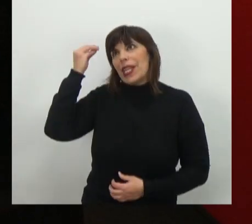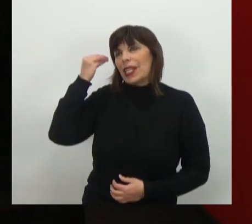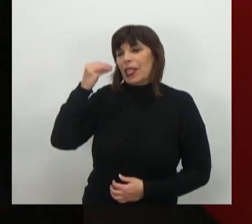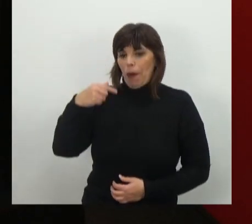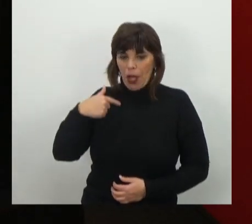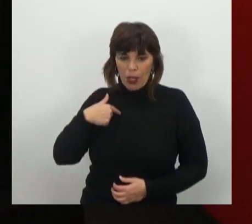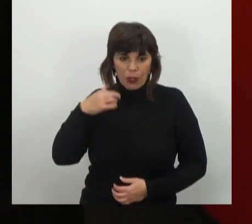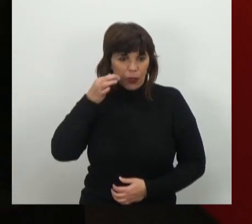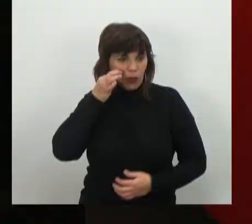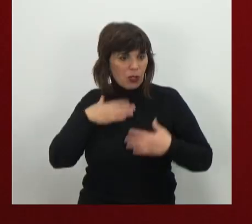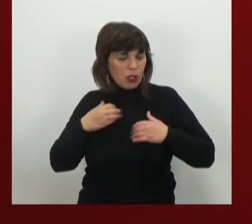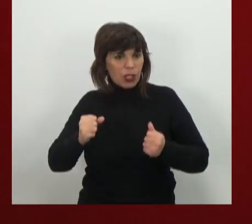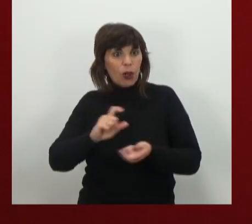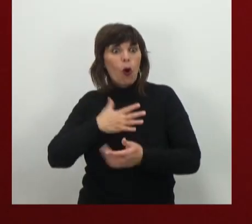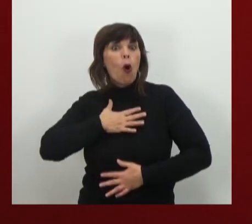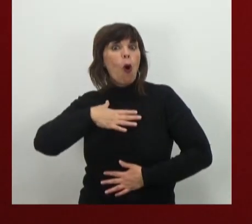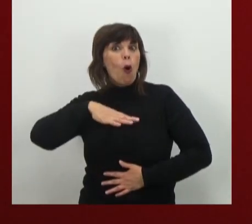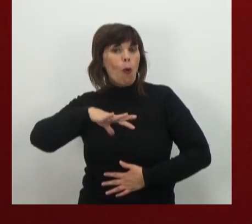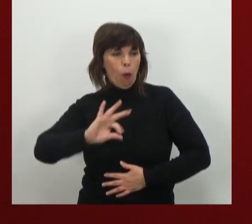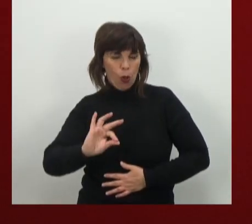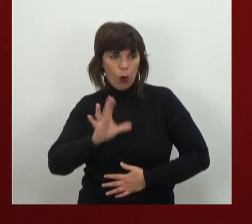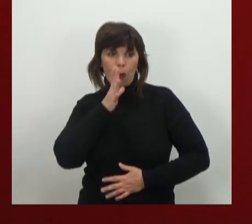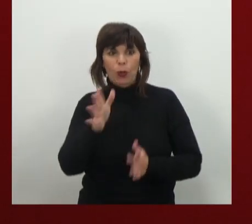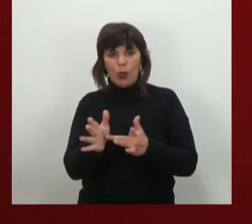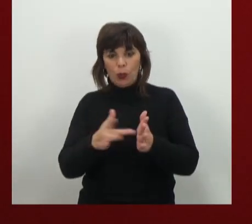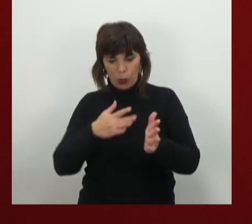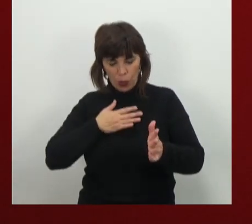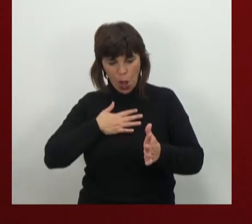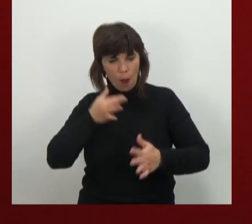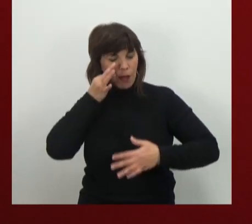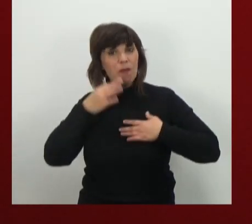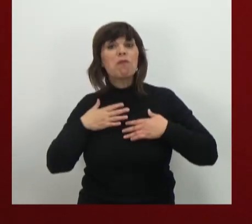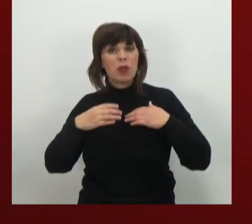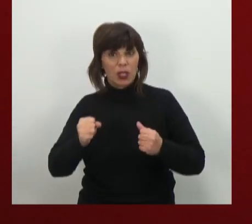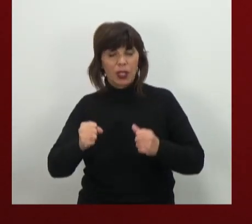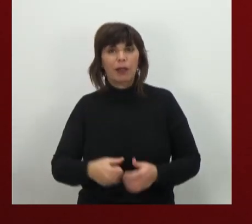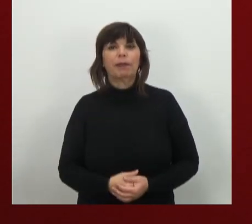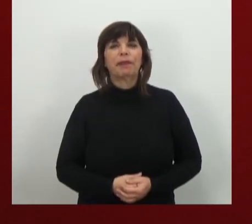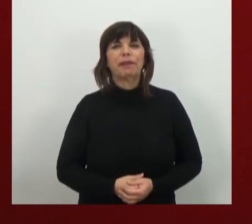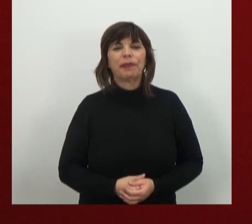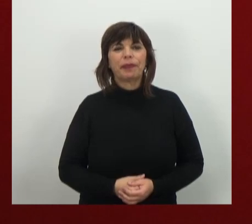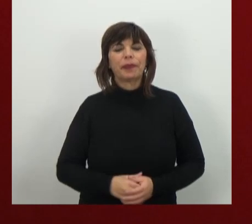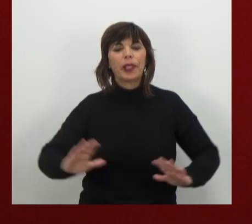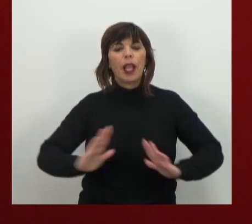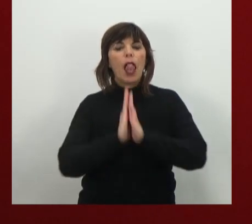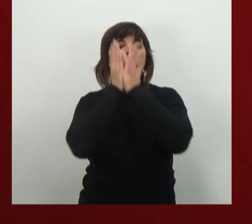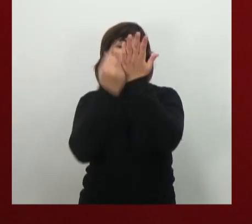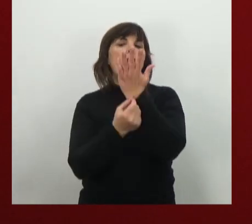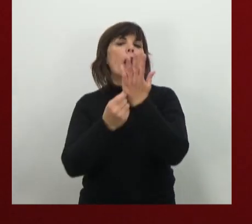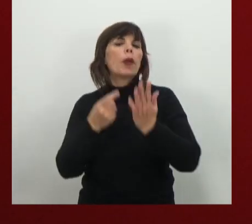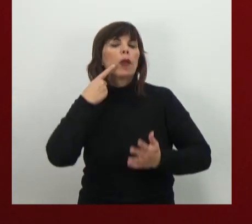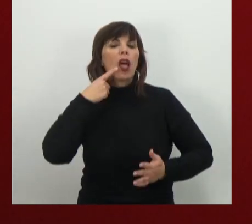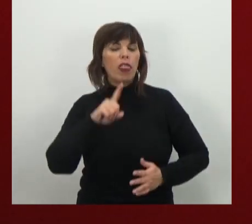La ley de Moisés del Antiguo Testamento, y acuérdate lo que dice la Biblia, que la ley fue